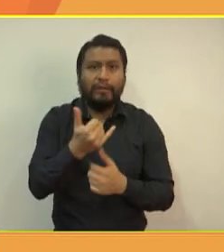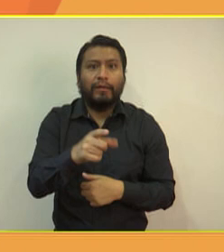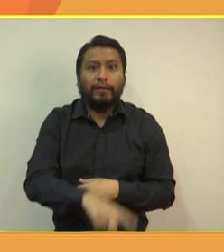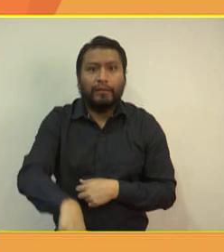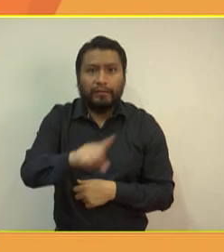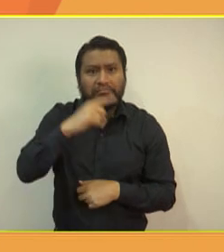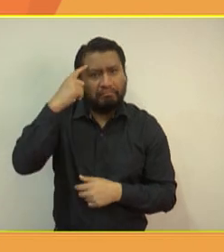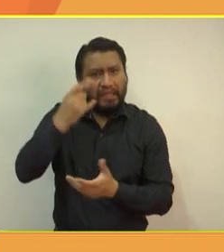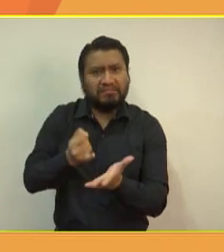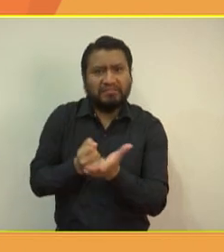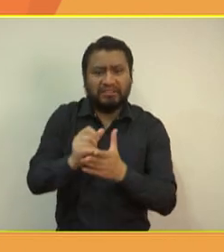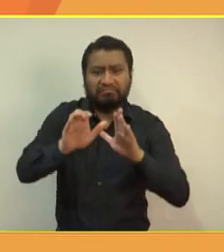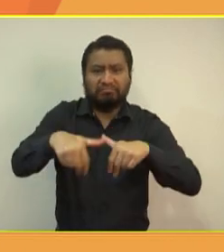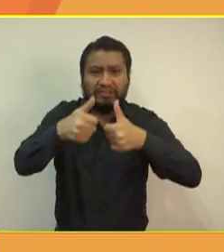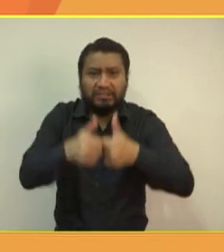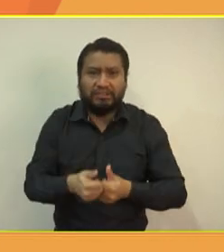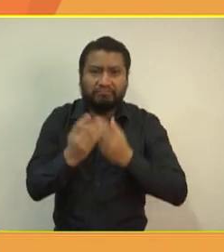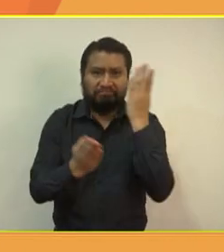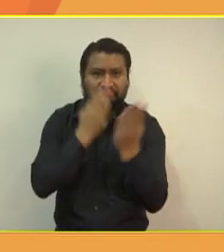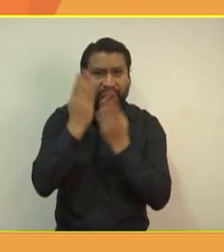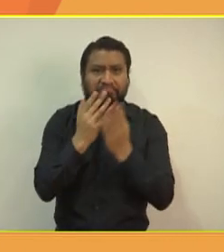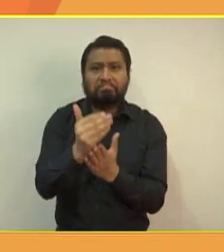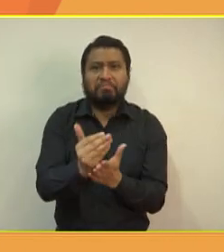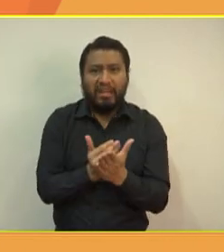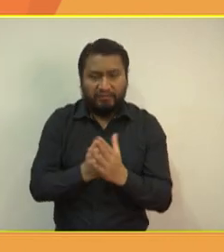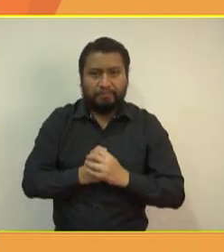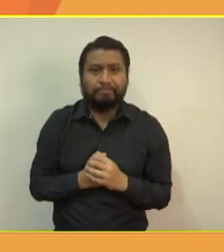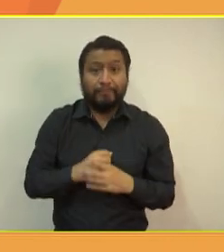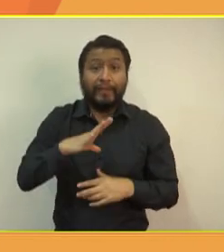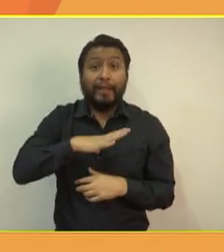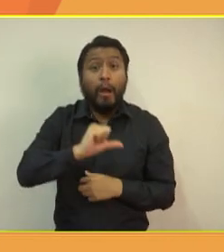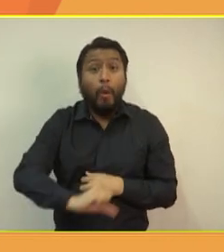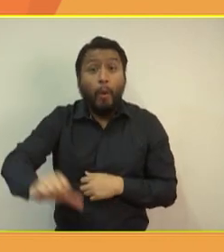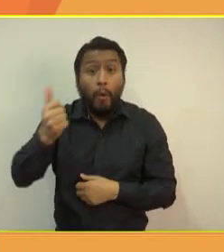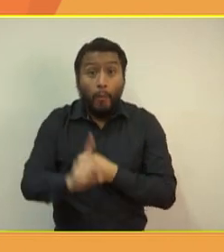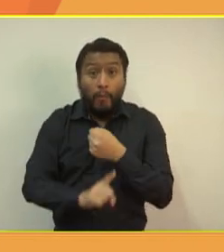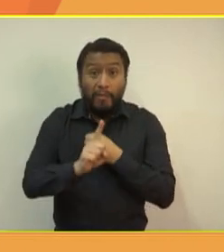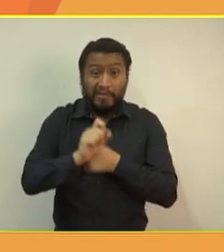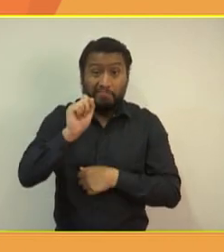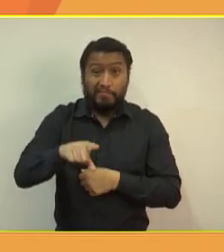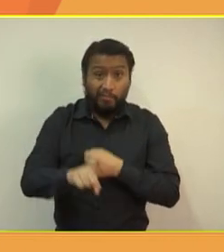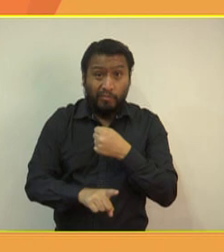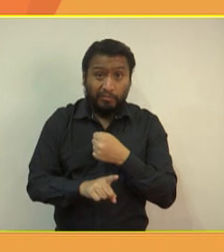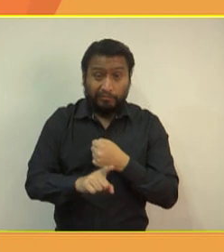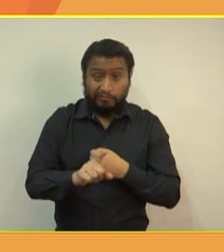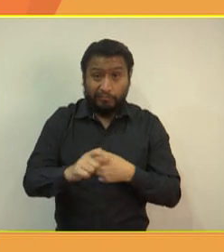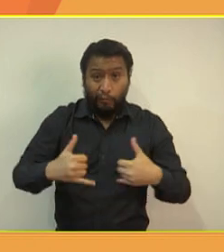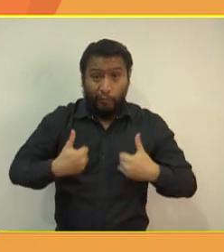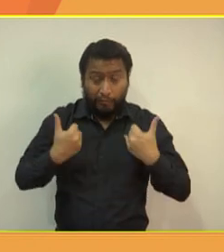deciden quedarse a estudiar. Y otro de los problemas que aquejan a estos jóvenes es que